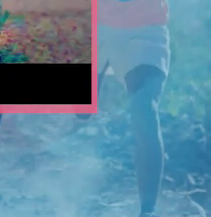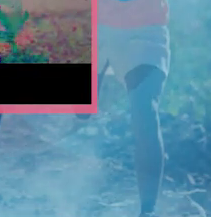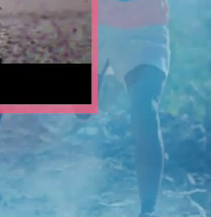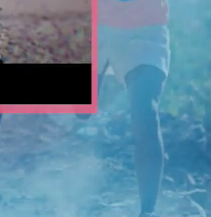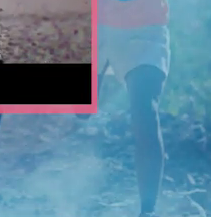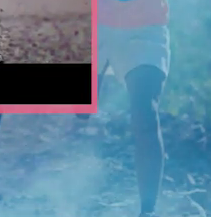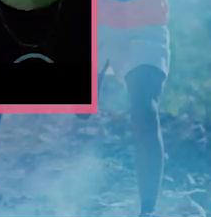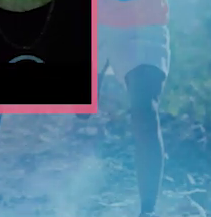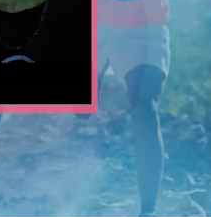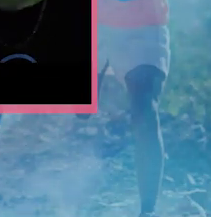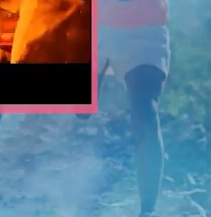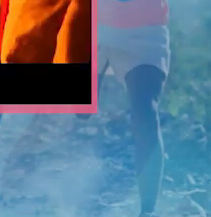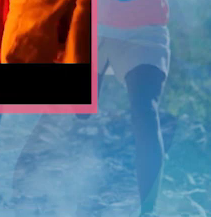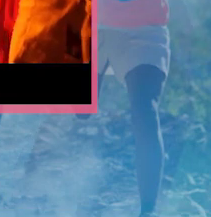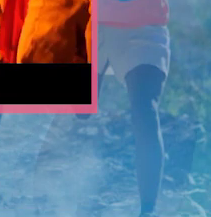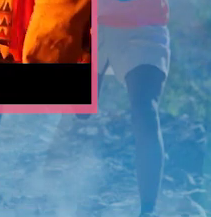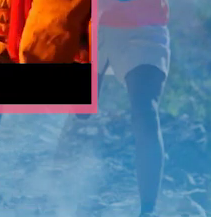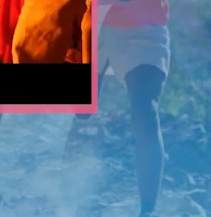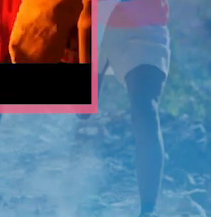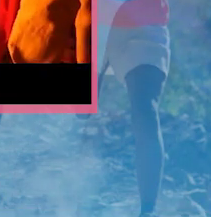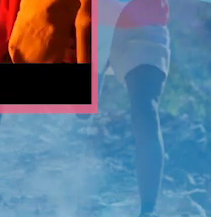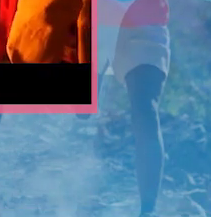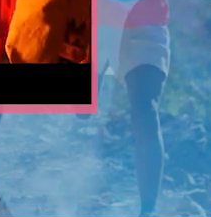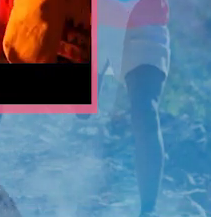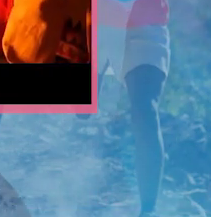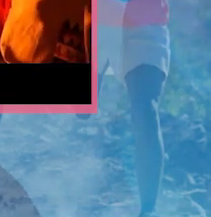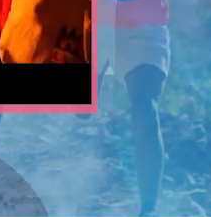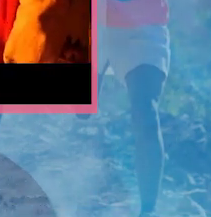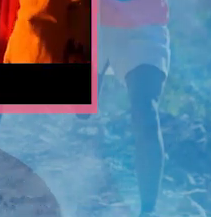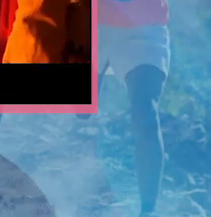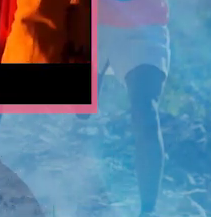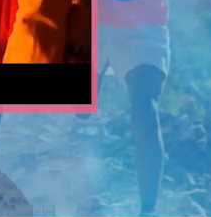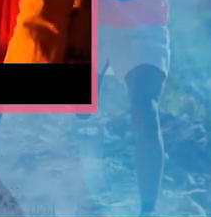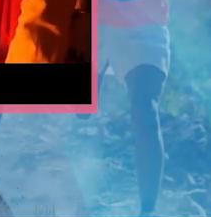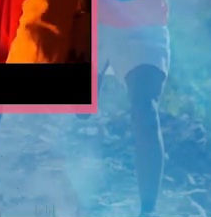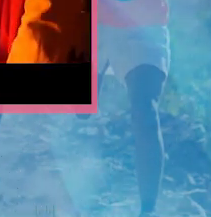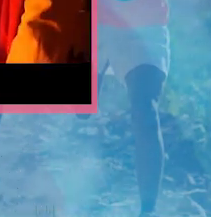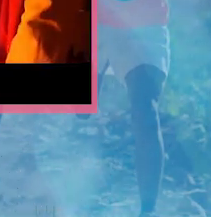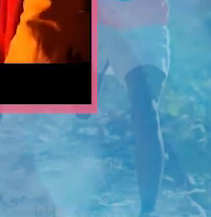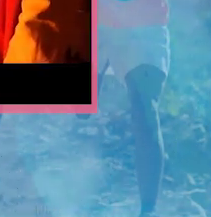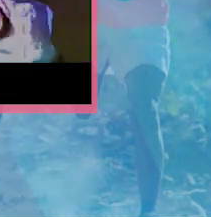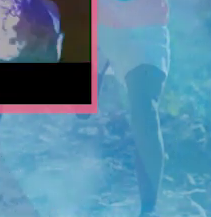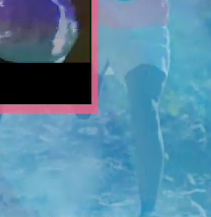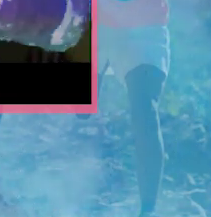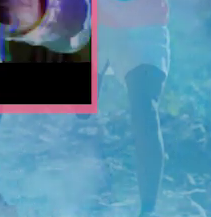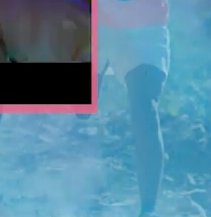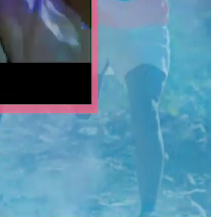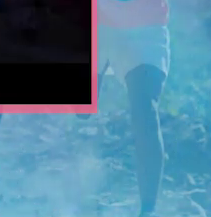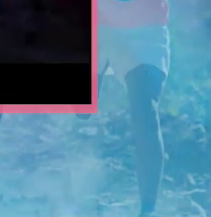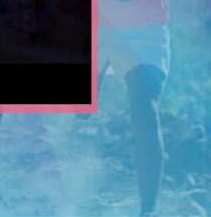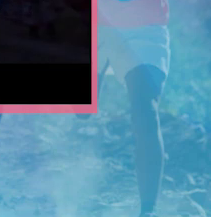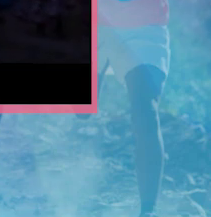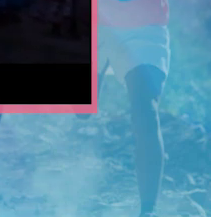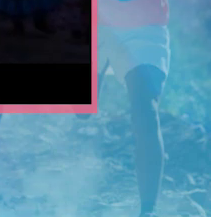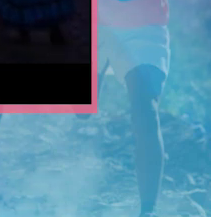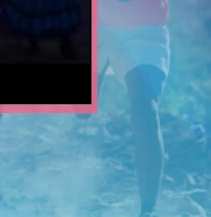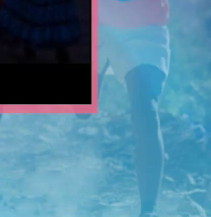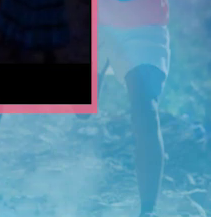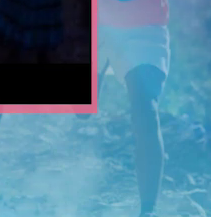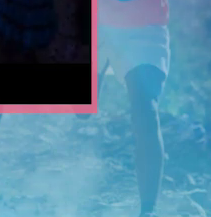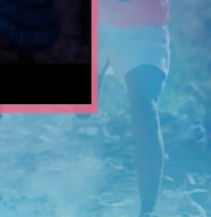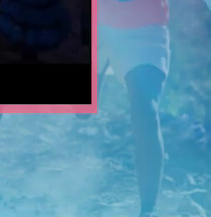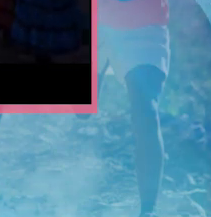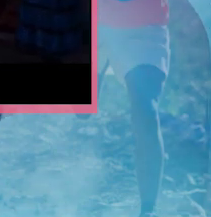bulesa, jiguera quinia cala, pecollera, alita agora, ushishika, aguiami ni jusini vino